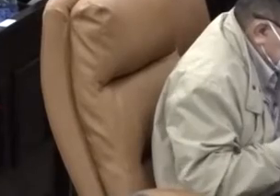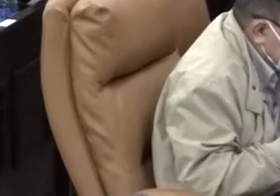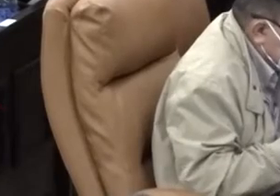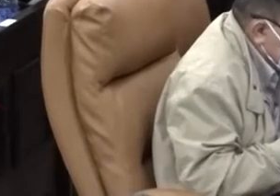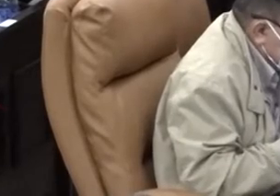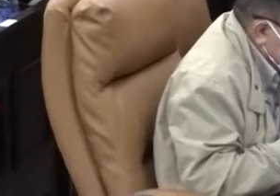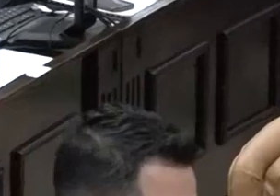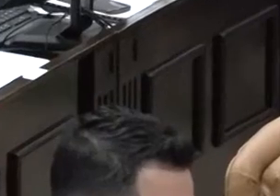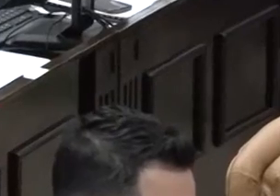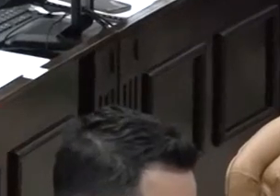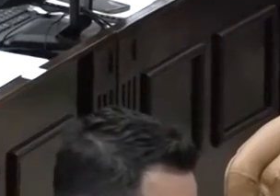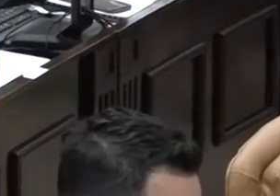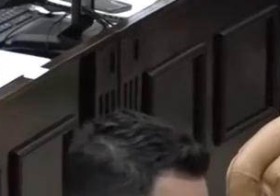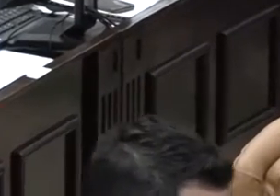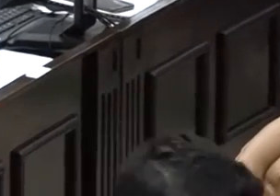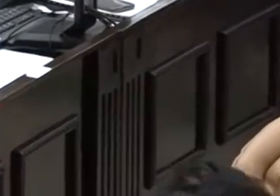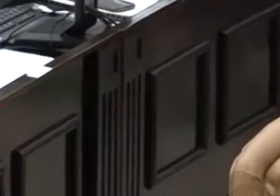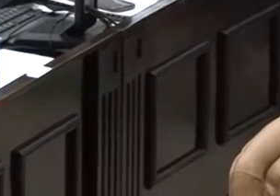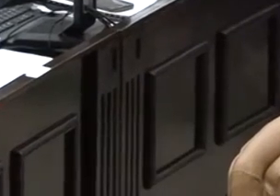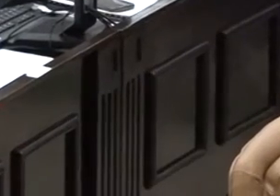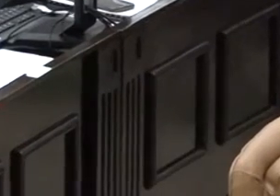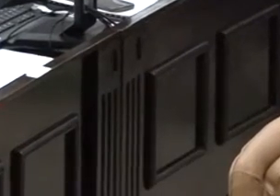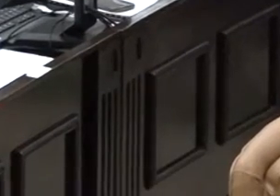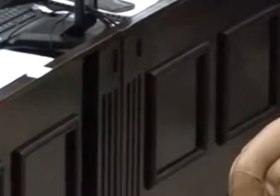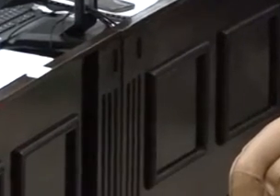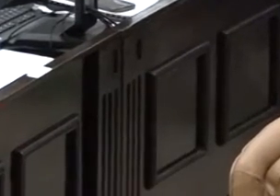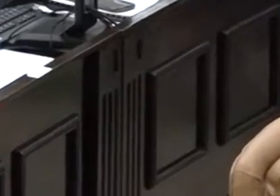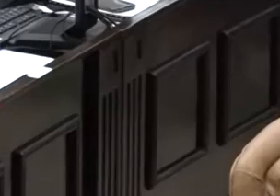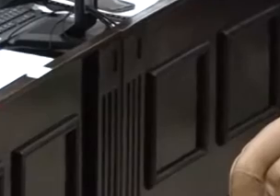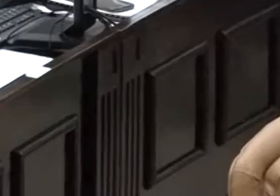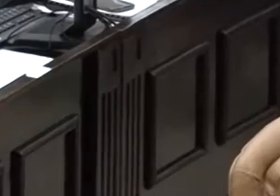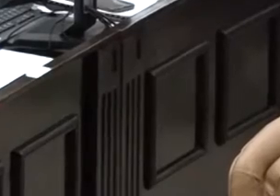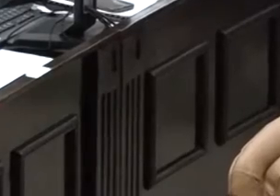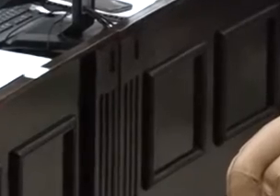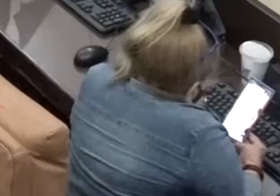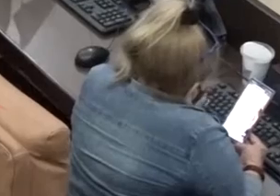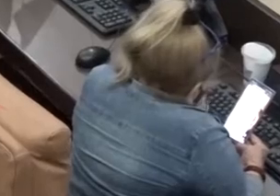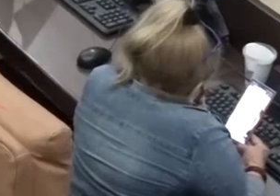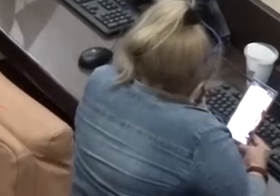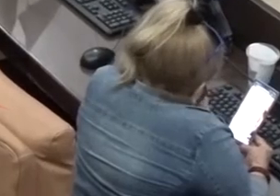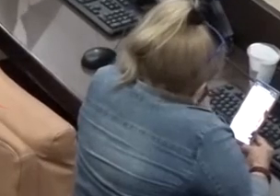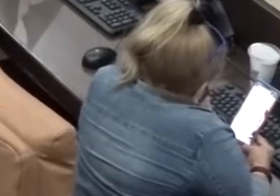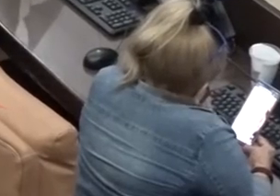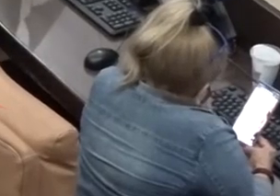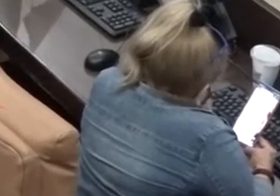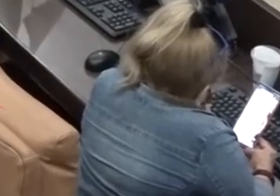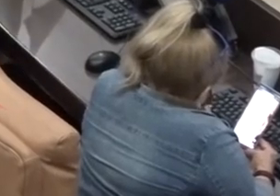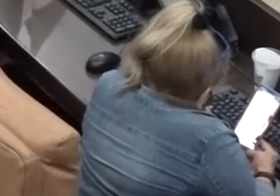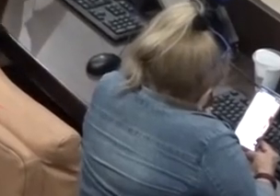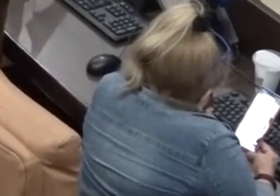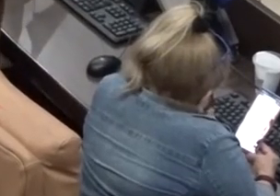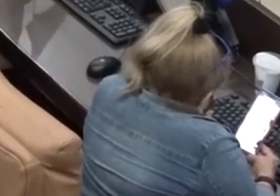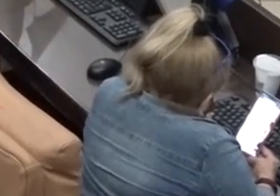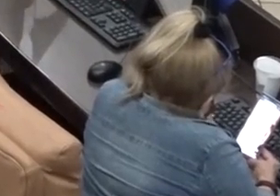y conforme a las condiciones generales aplicables a los créditos, fue aprobada con 75 votos a favor.